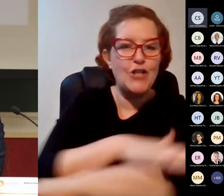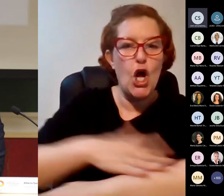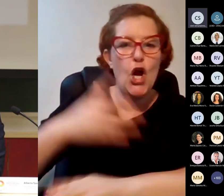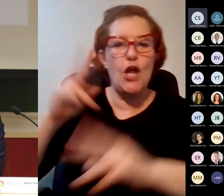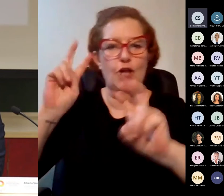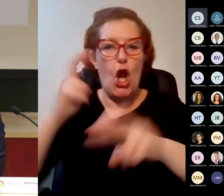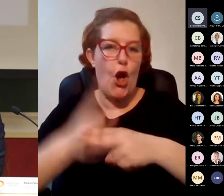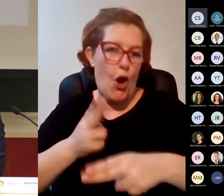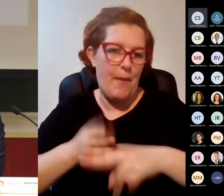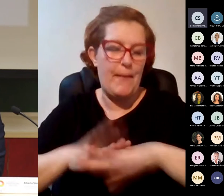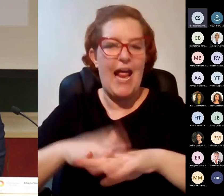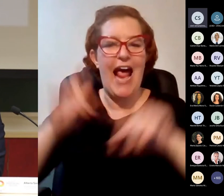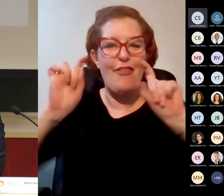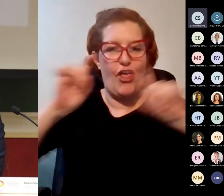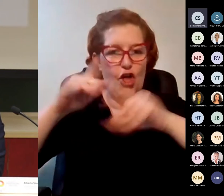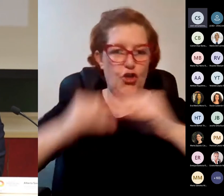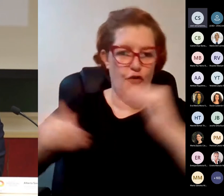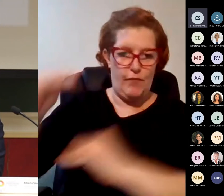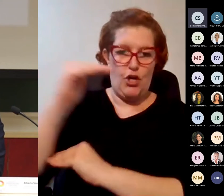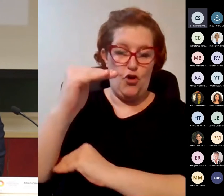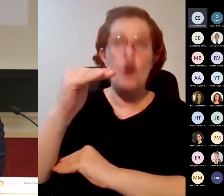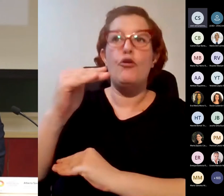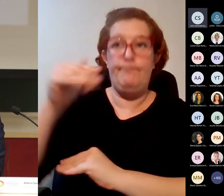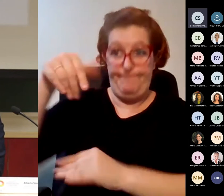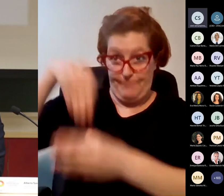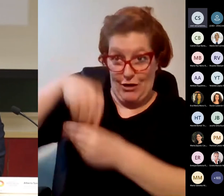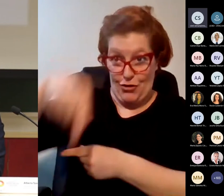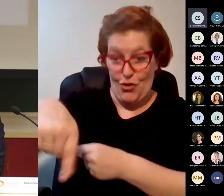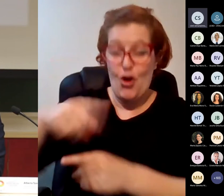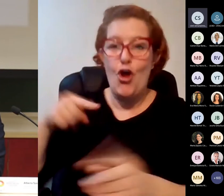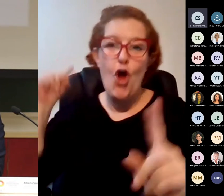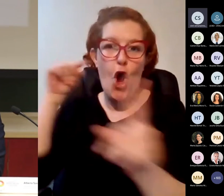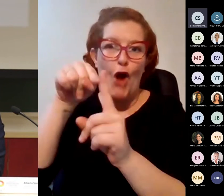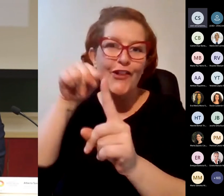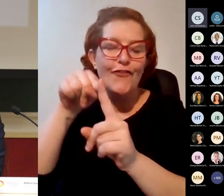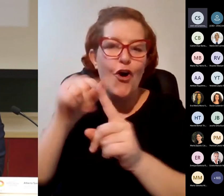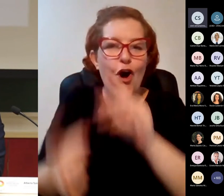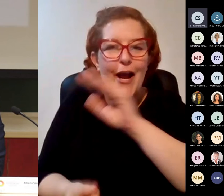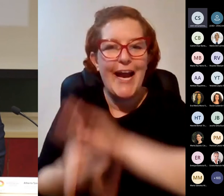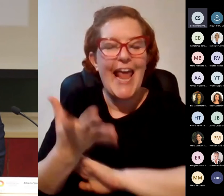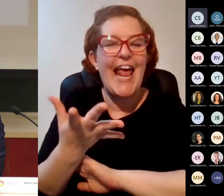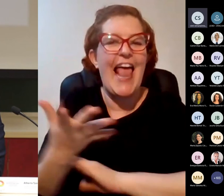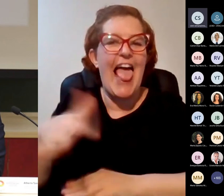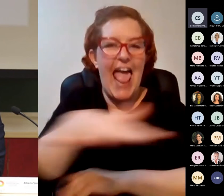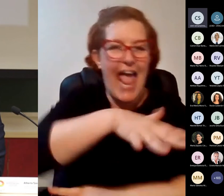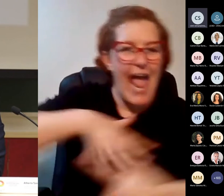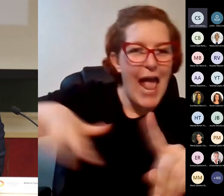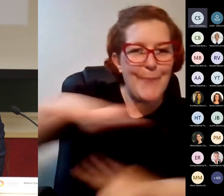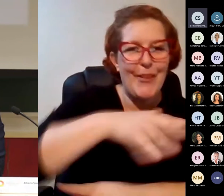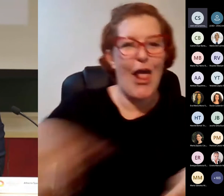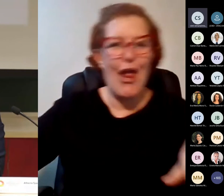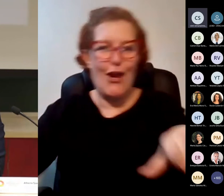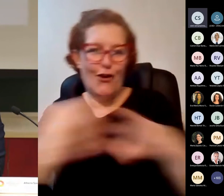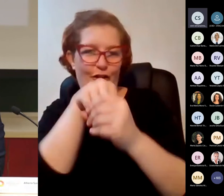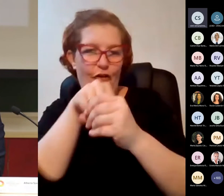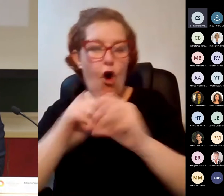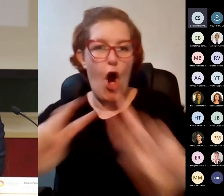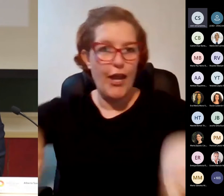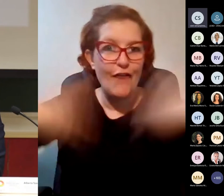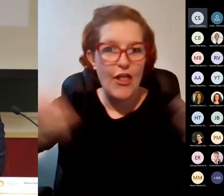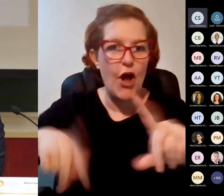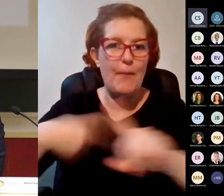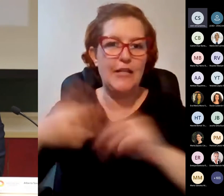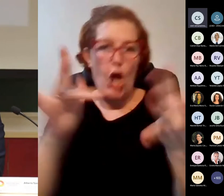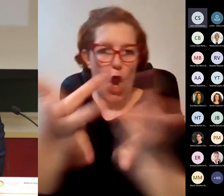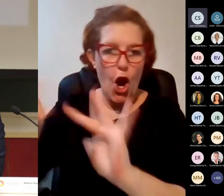superior entre sus objetivos la construcción del espacio exclusivo innovador e interconectado al mismo tiempo que la conferencia